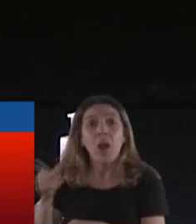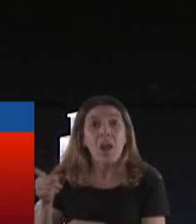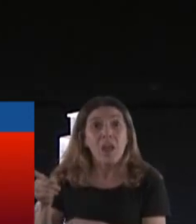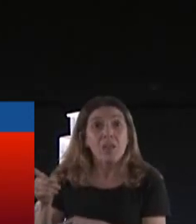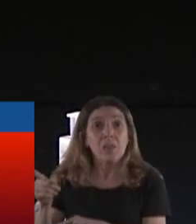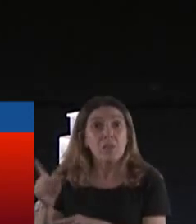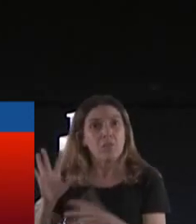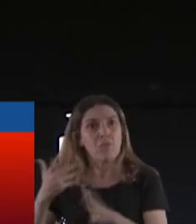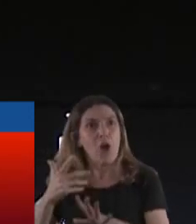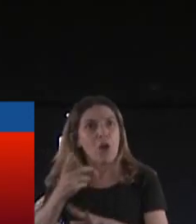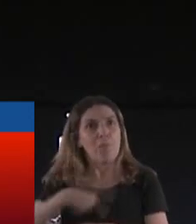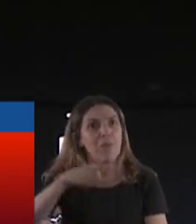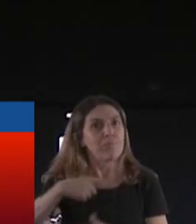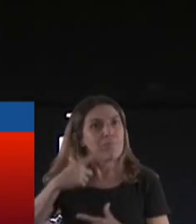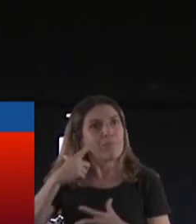la atención